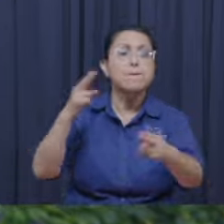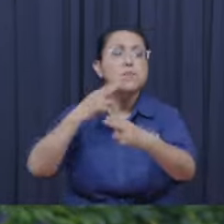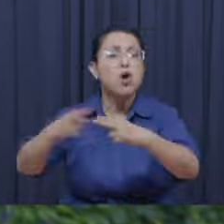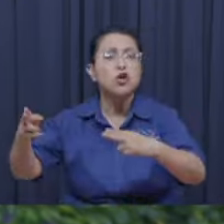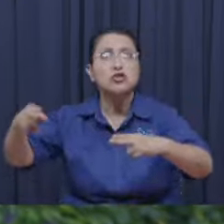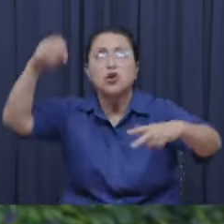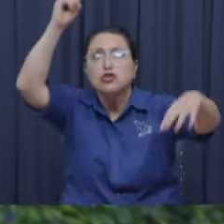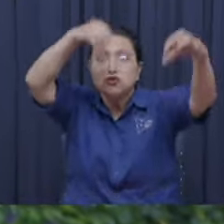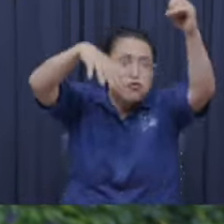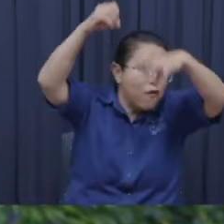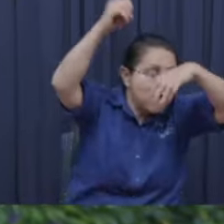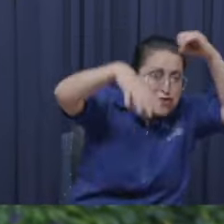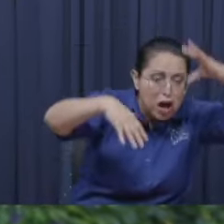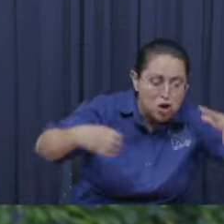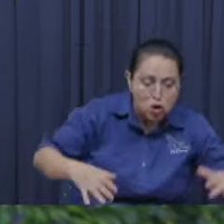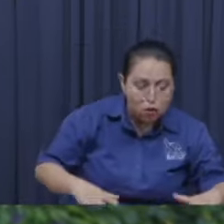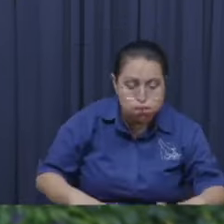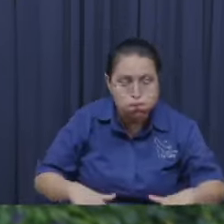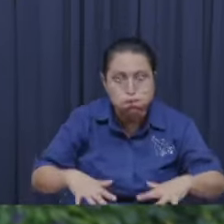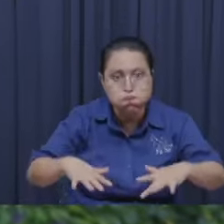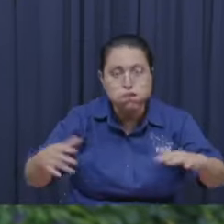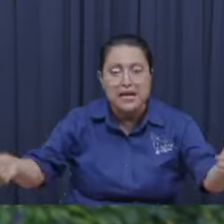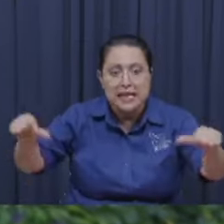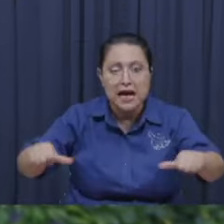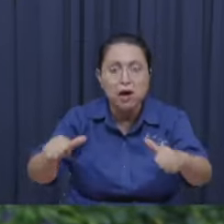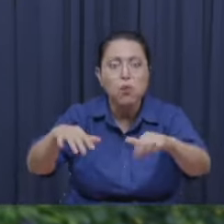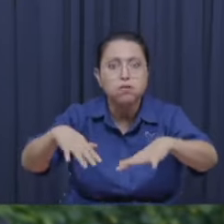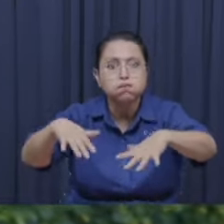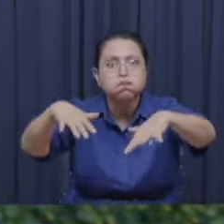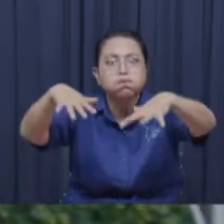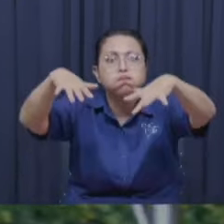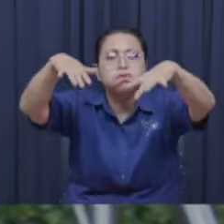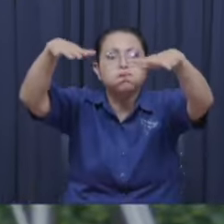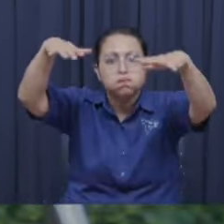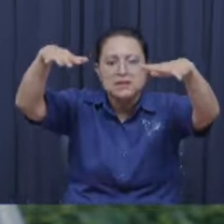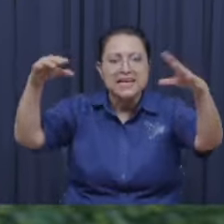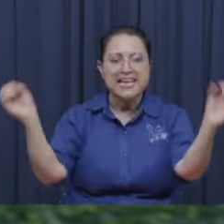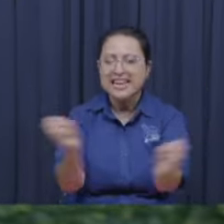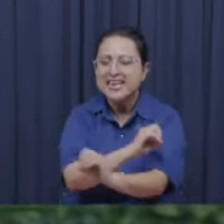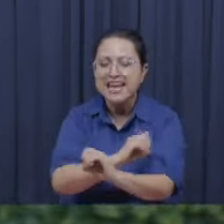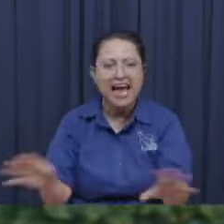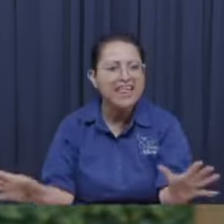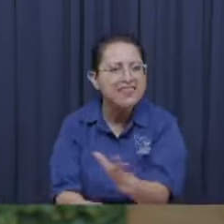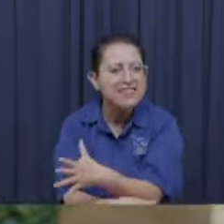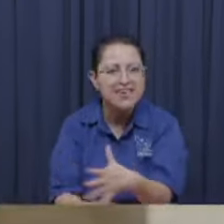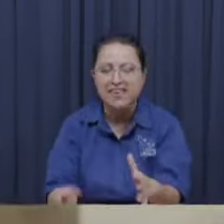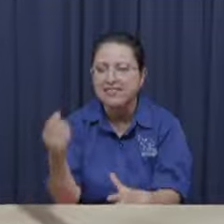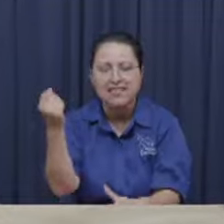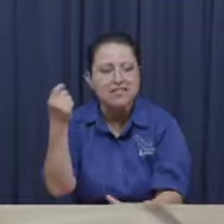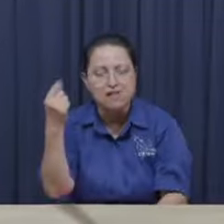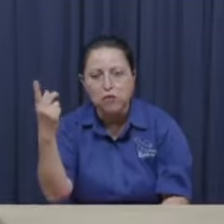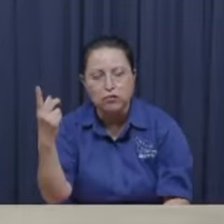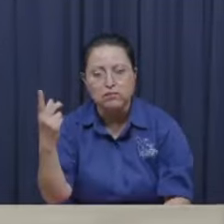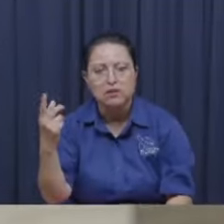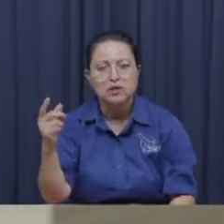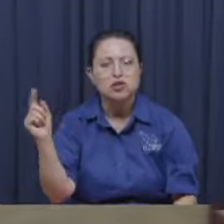grande. Pero los únicos que cupieron fue su familia y los animales